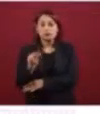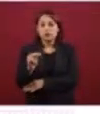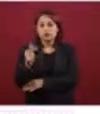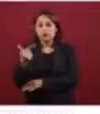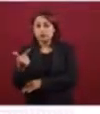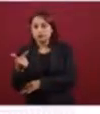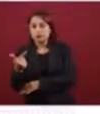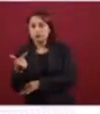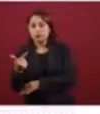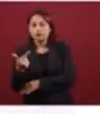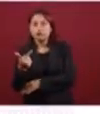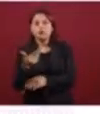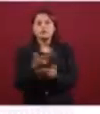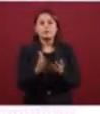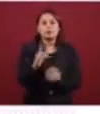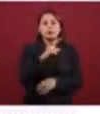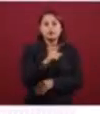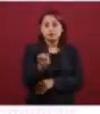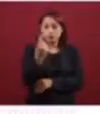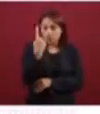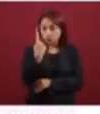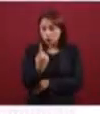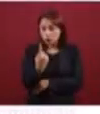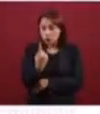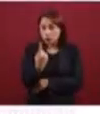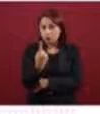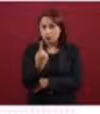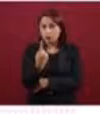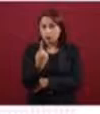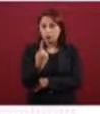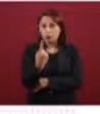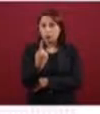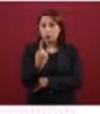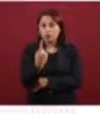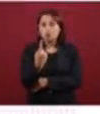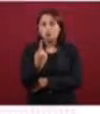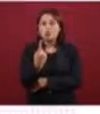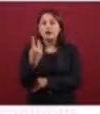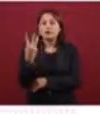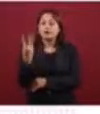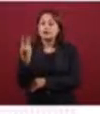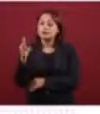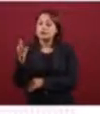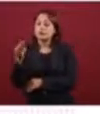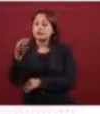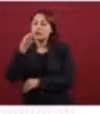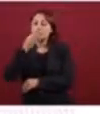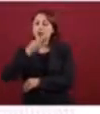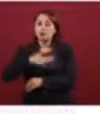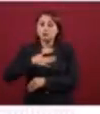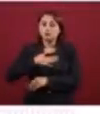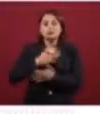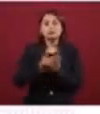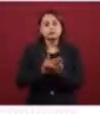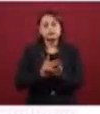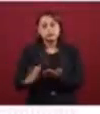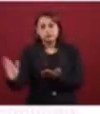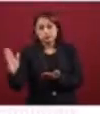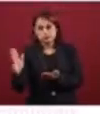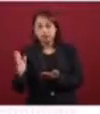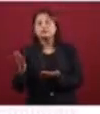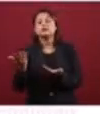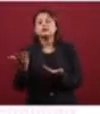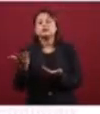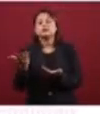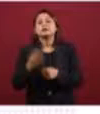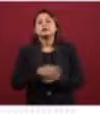en total, fuera del memorándum del 3 de mayo, y que ya casi la